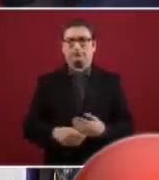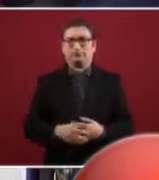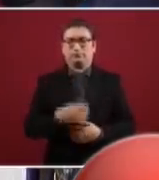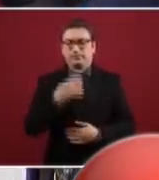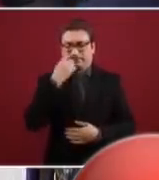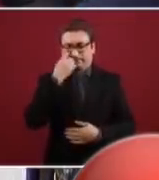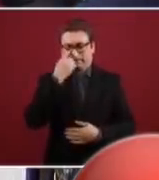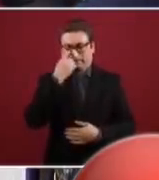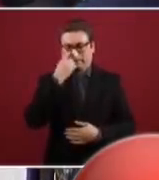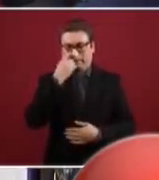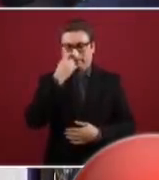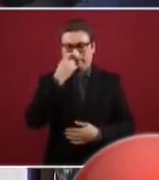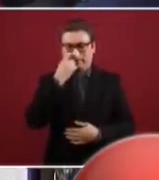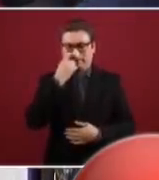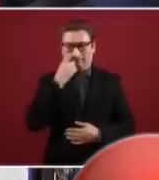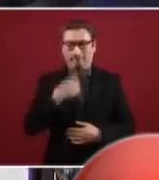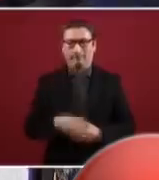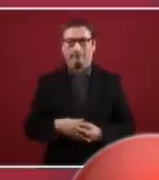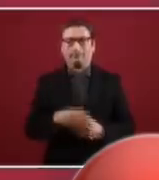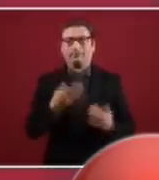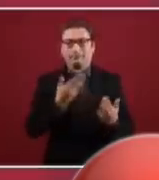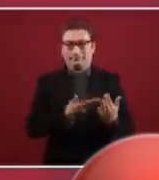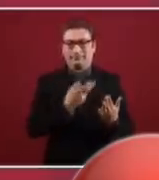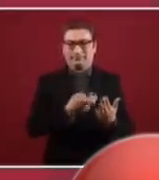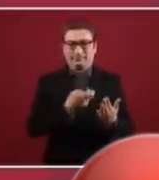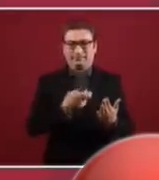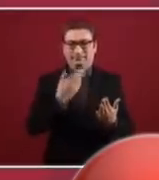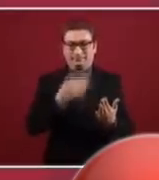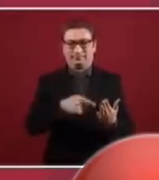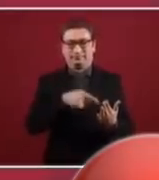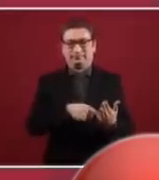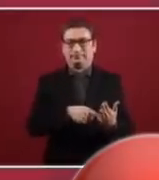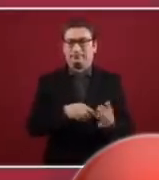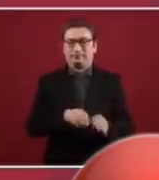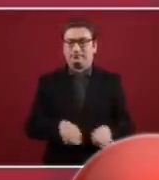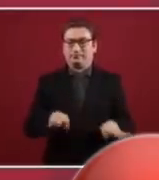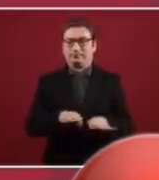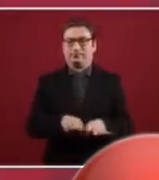Sí, que salvó la vida